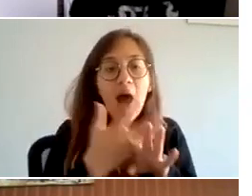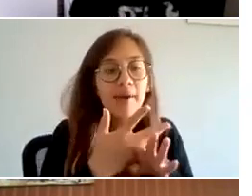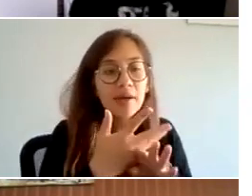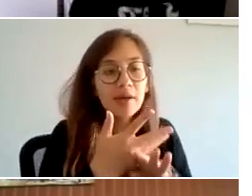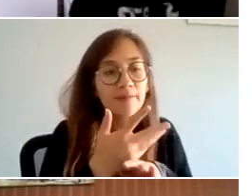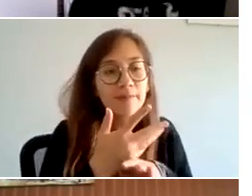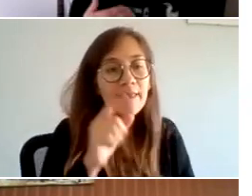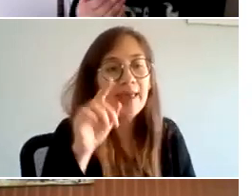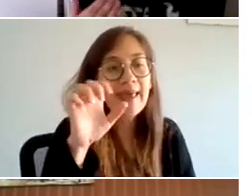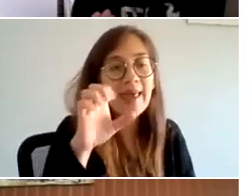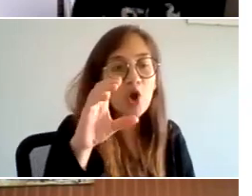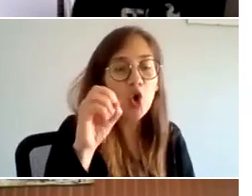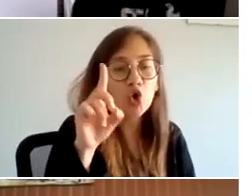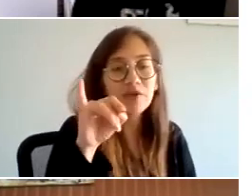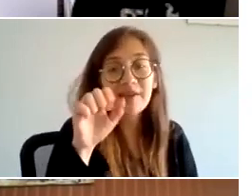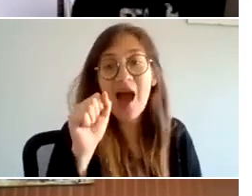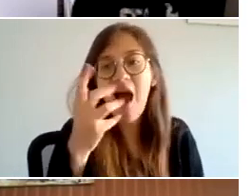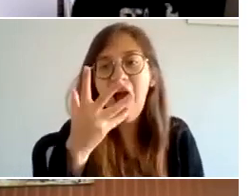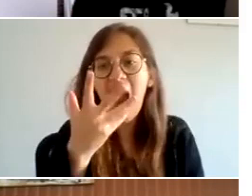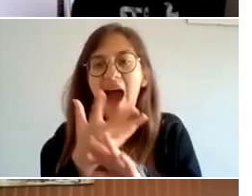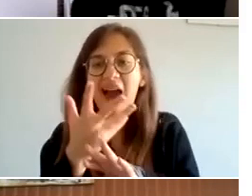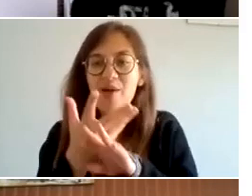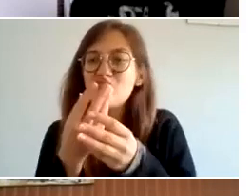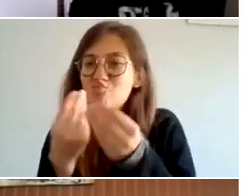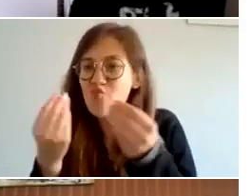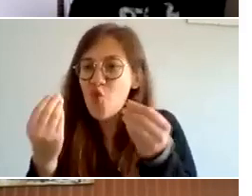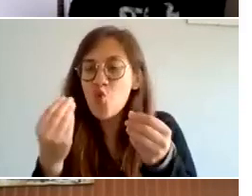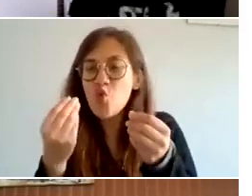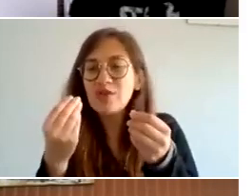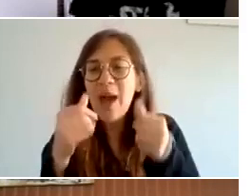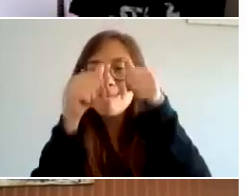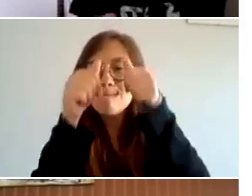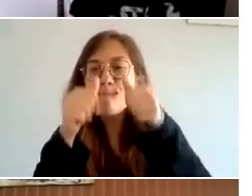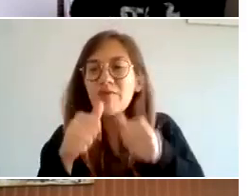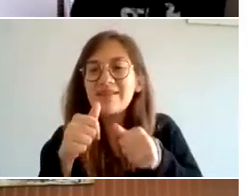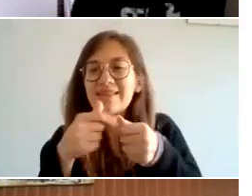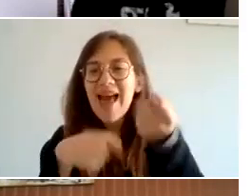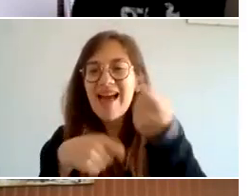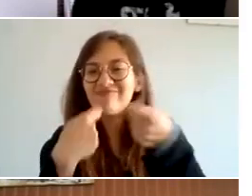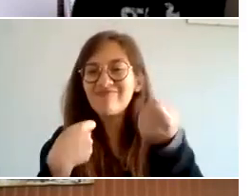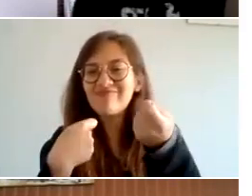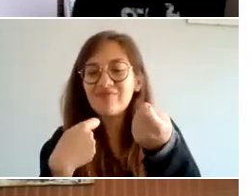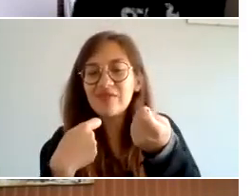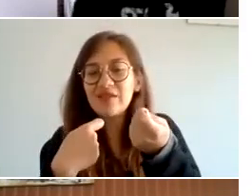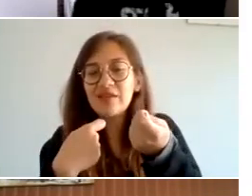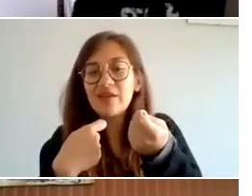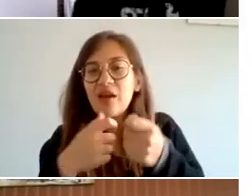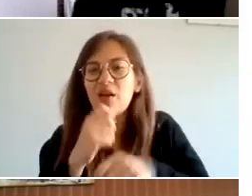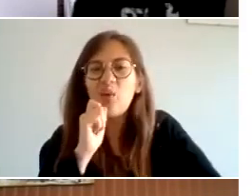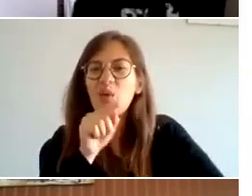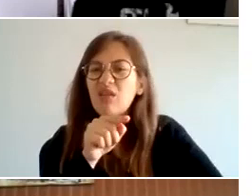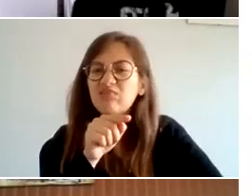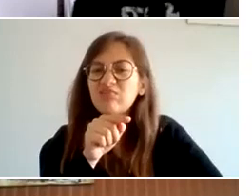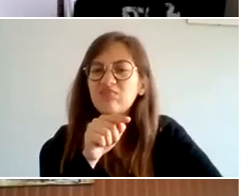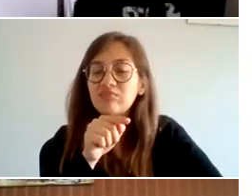que crezcan de esa publicidad va a ir en la plantación de